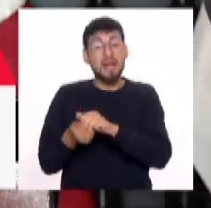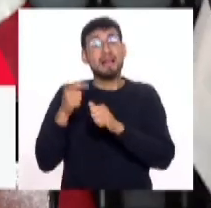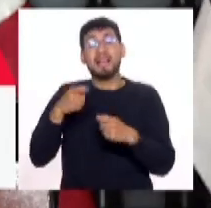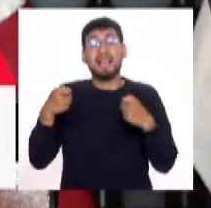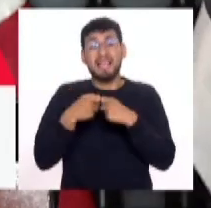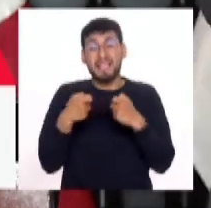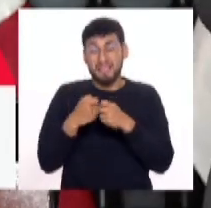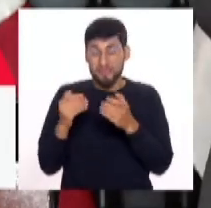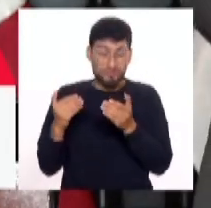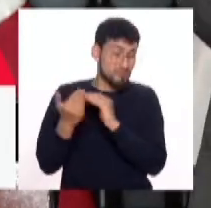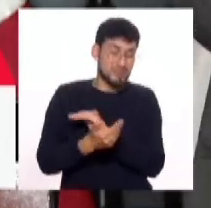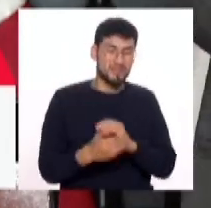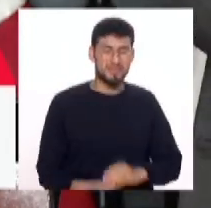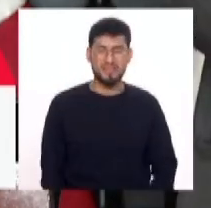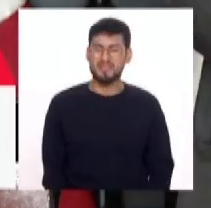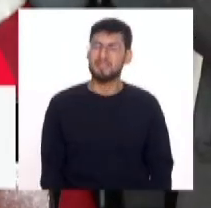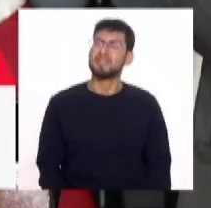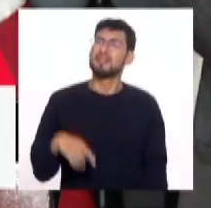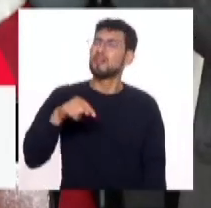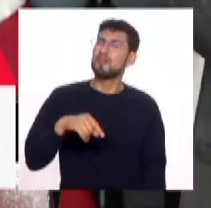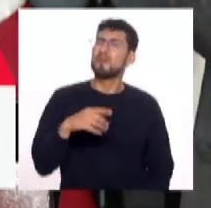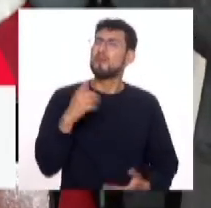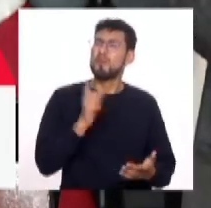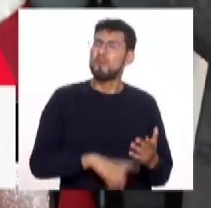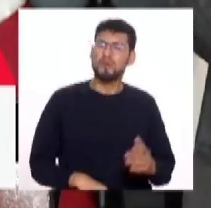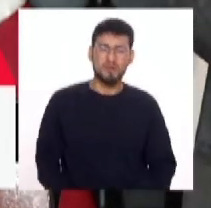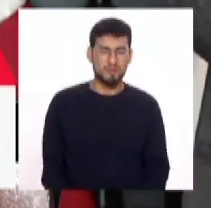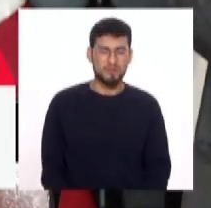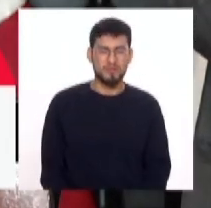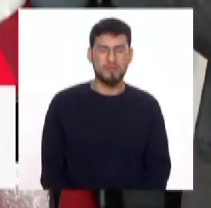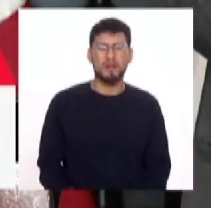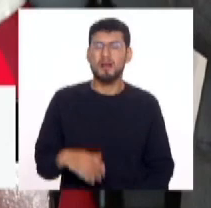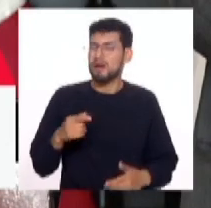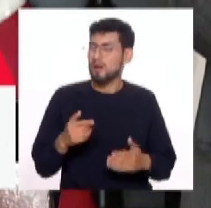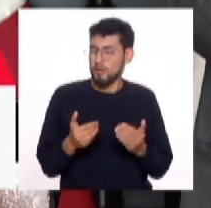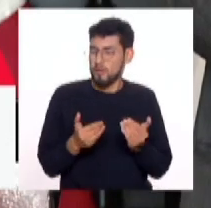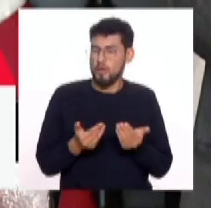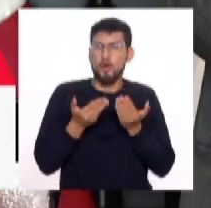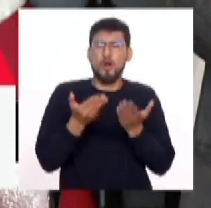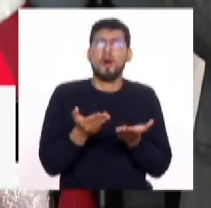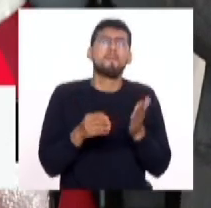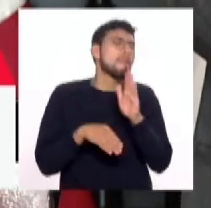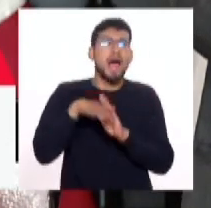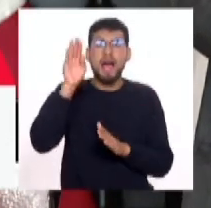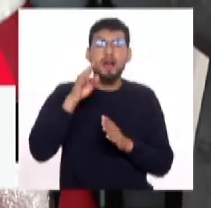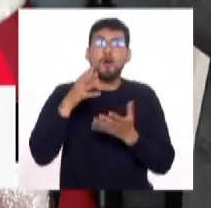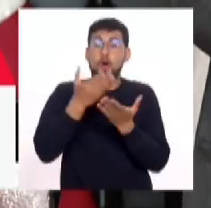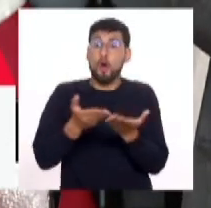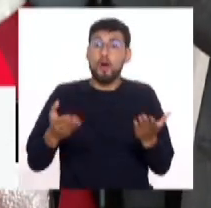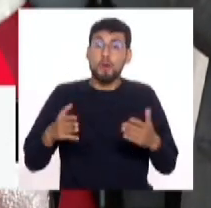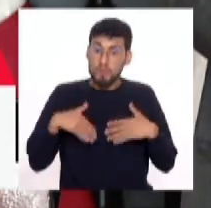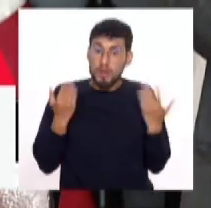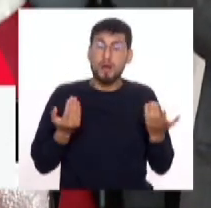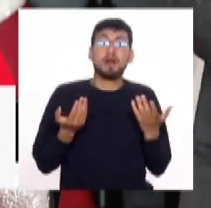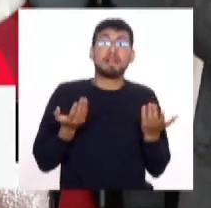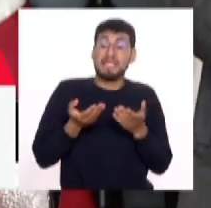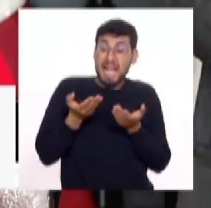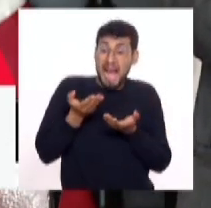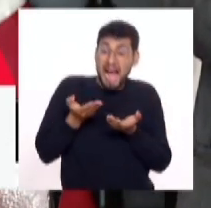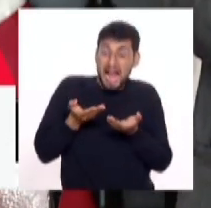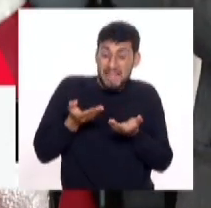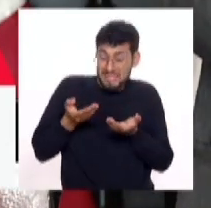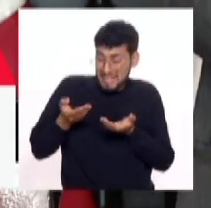energética. Y esta prioridad se ha traducido en otorgar mayores recursos con el fin de extender el